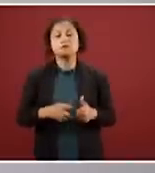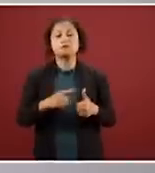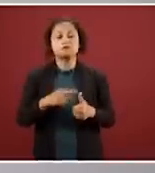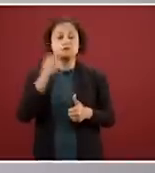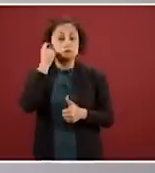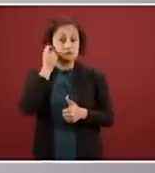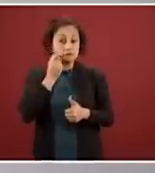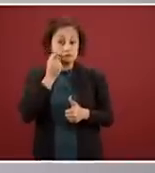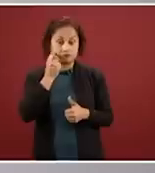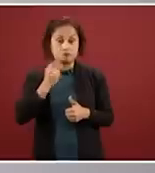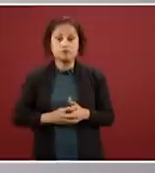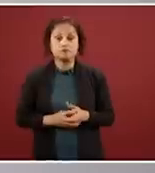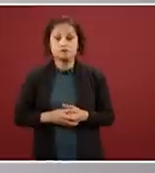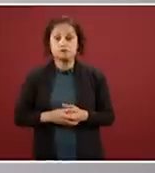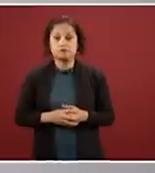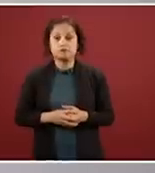Guerrero